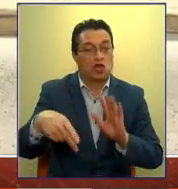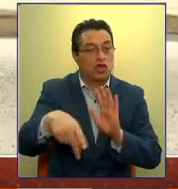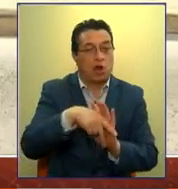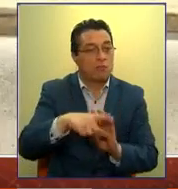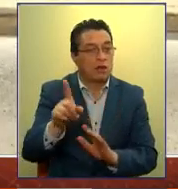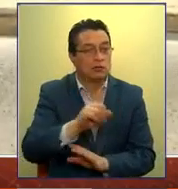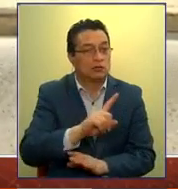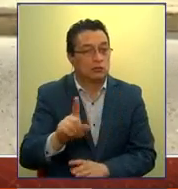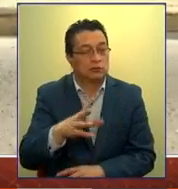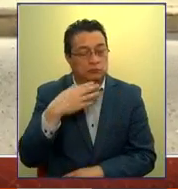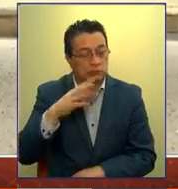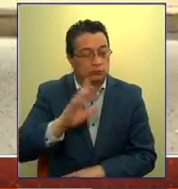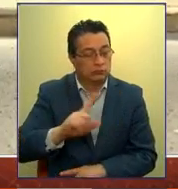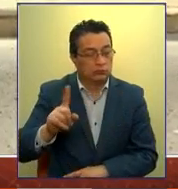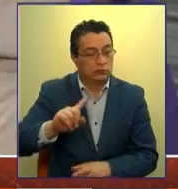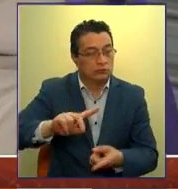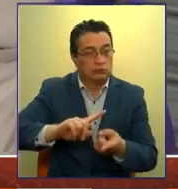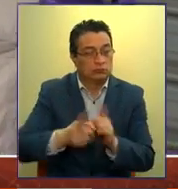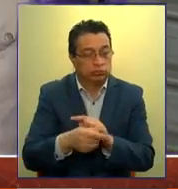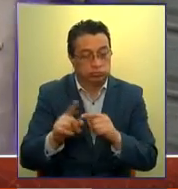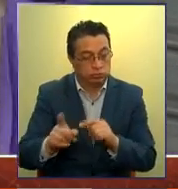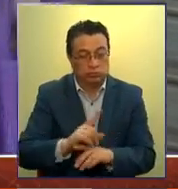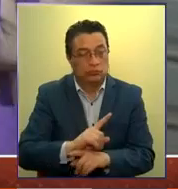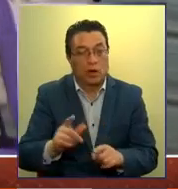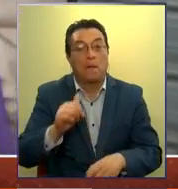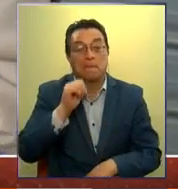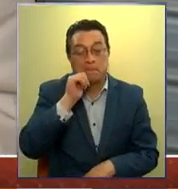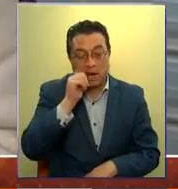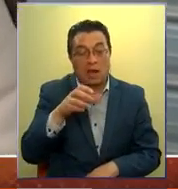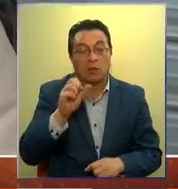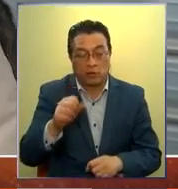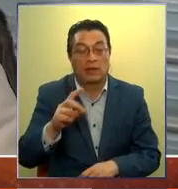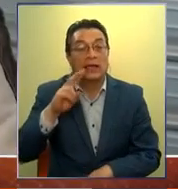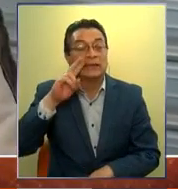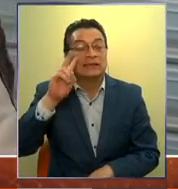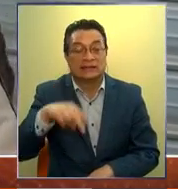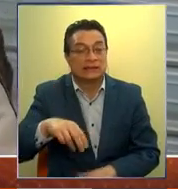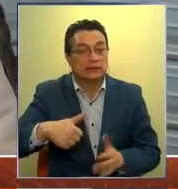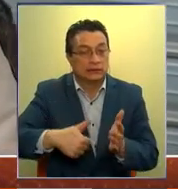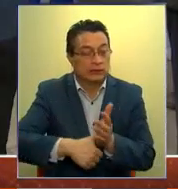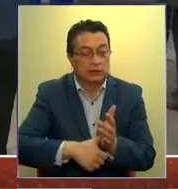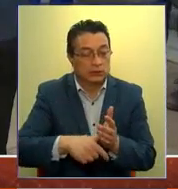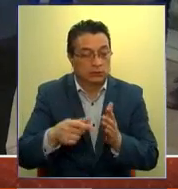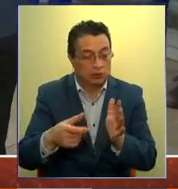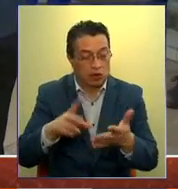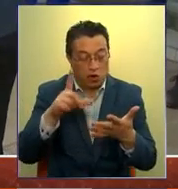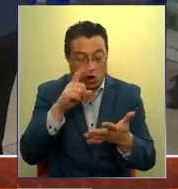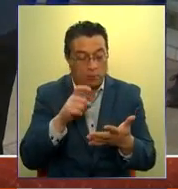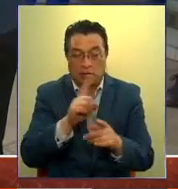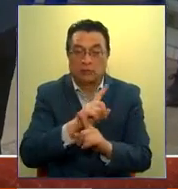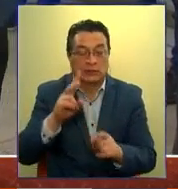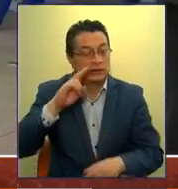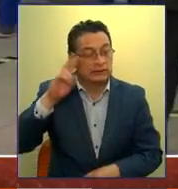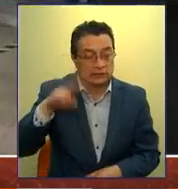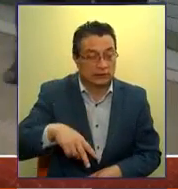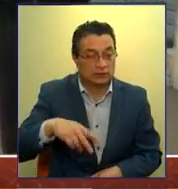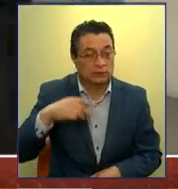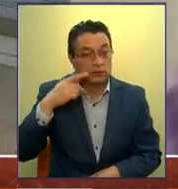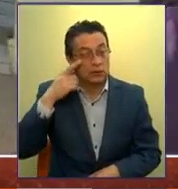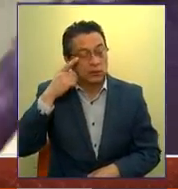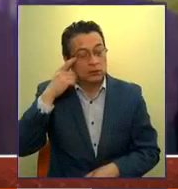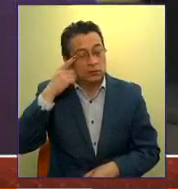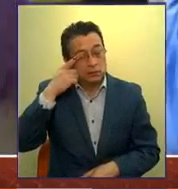se va a corregir esta situación durante la noche y mañana se va a poder ingresar sin la copia de la cédula. ¿Podrá, son los dos problemas que hemos tenido. ¿Podría